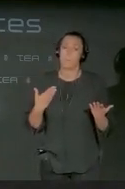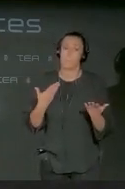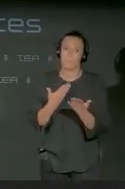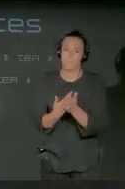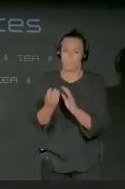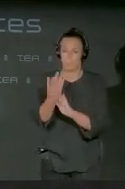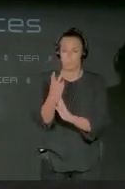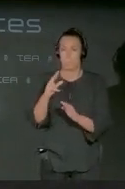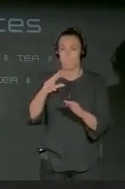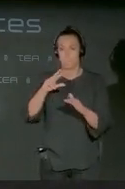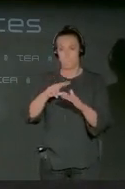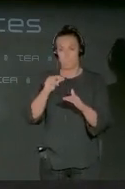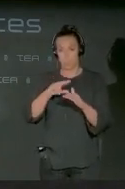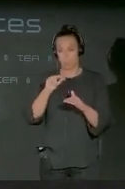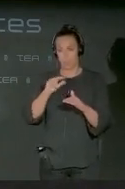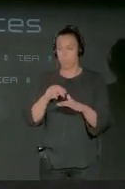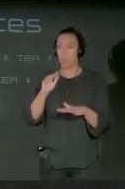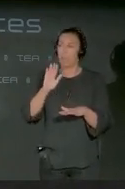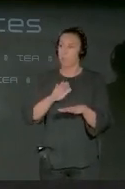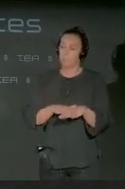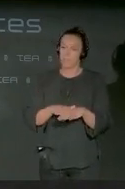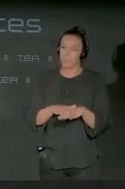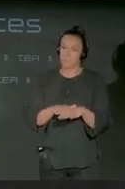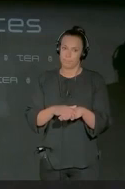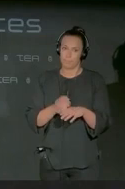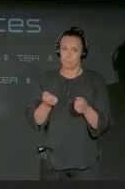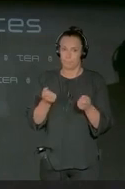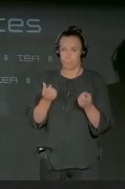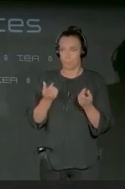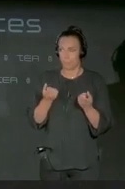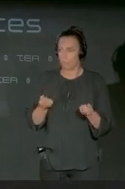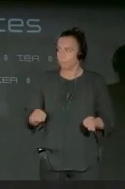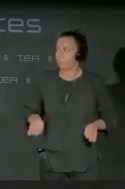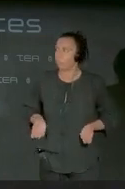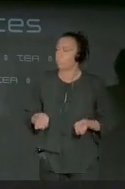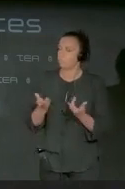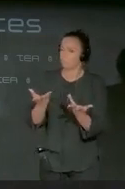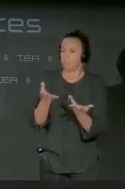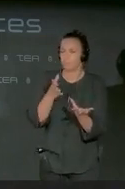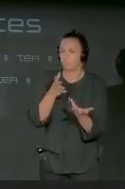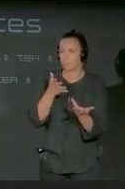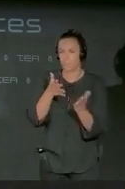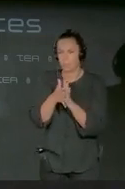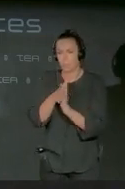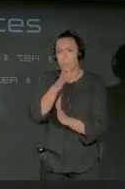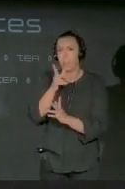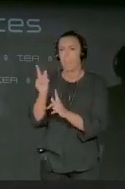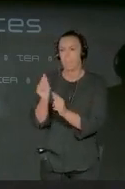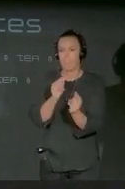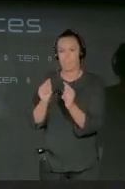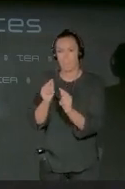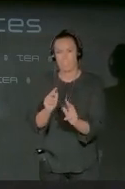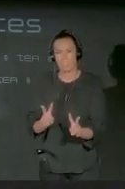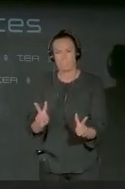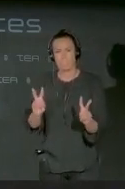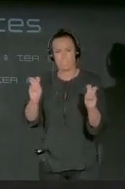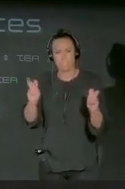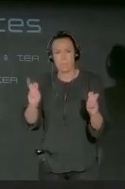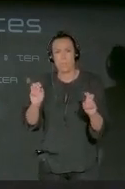un vídeo para que nos transmitiese un poco cuáles son los debates que se están llevando a cabo en el Parlamento